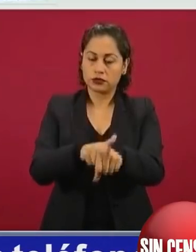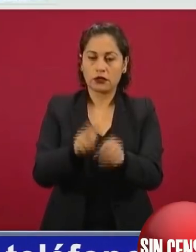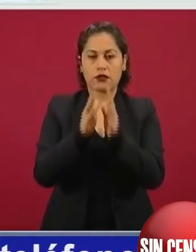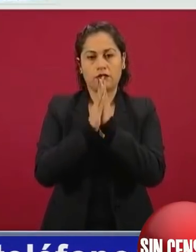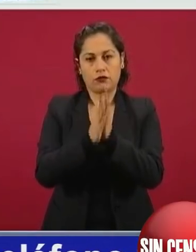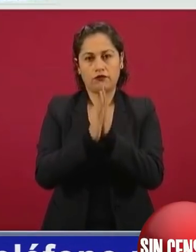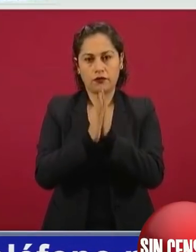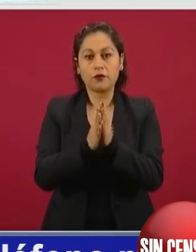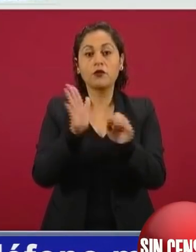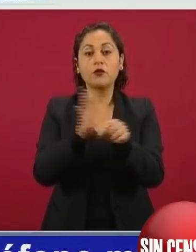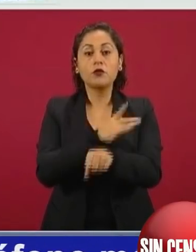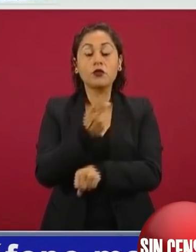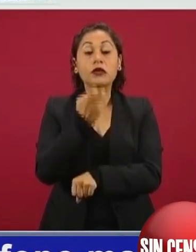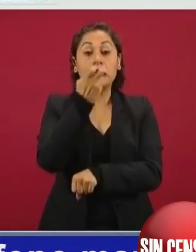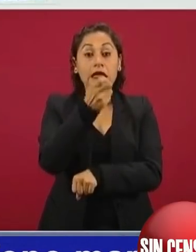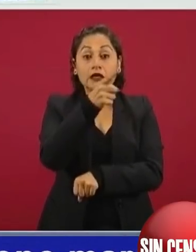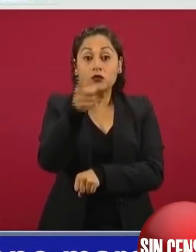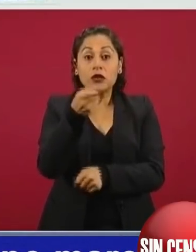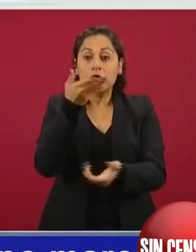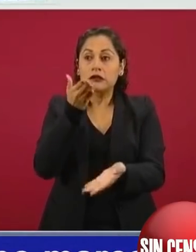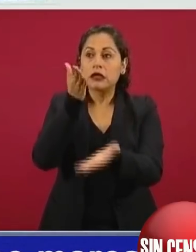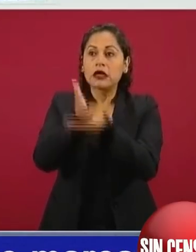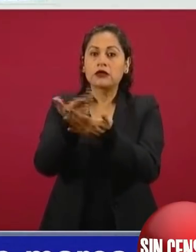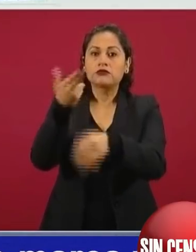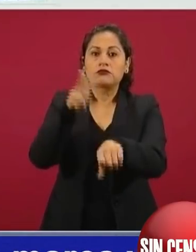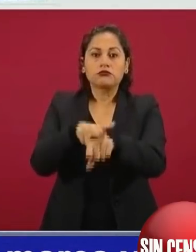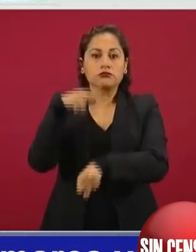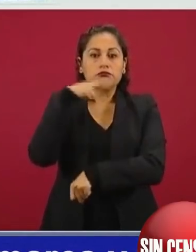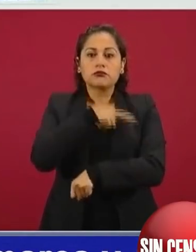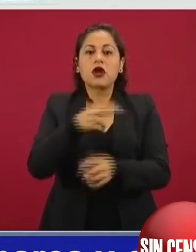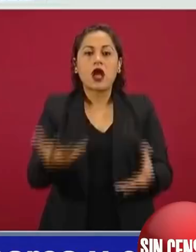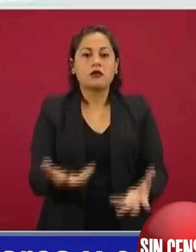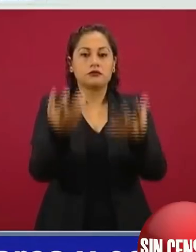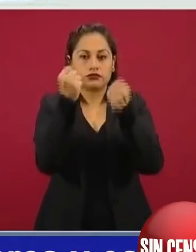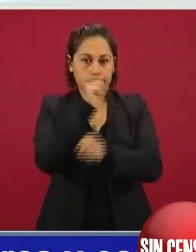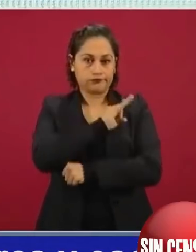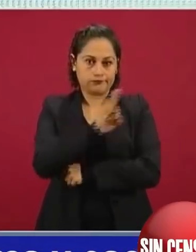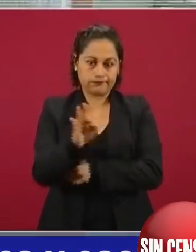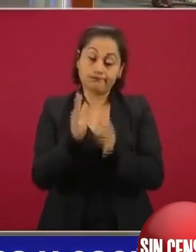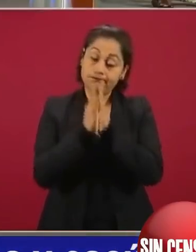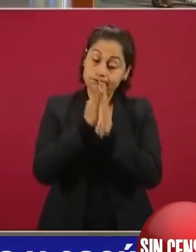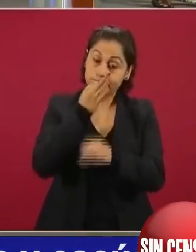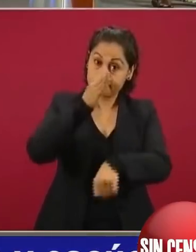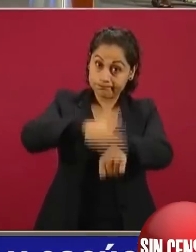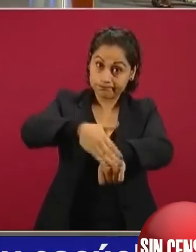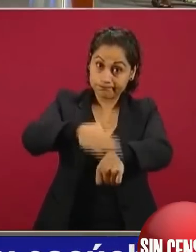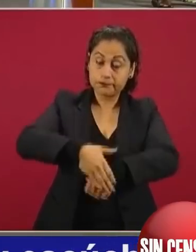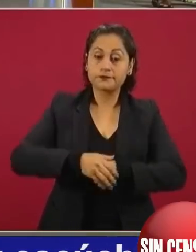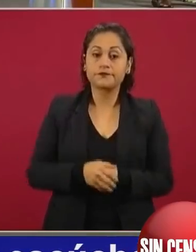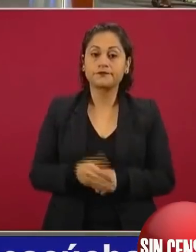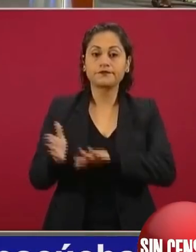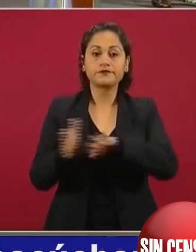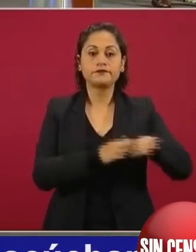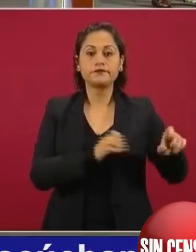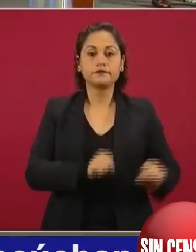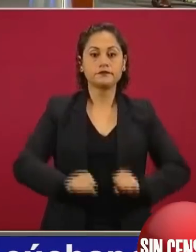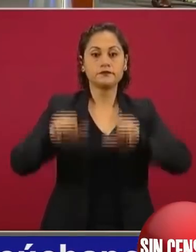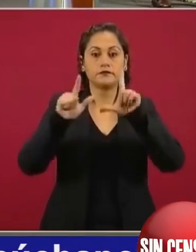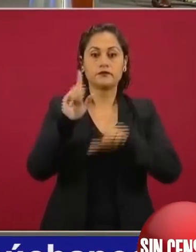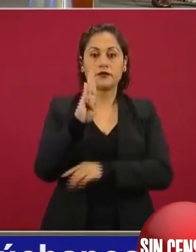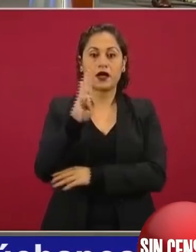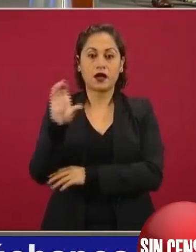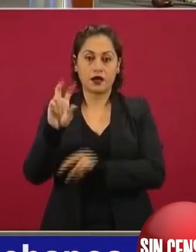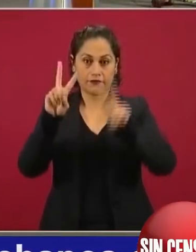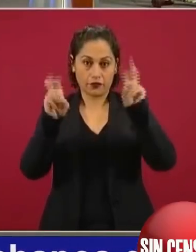eso ayuda a salvar la vida. Llegue pronto al hospital. La siguiente, por favor. La hospitalización en Baja California, con un